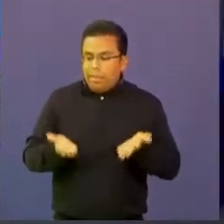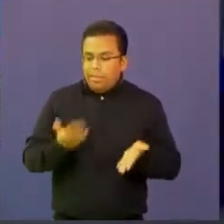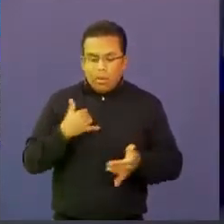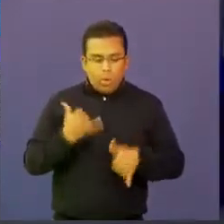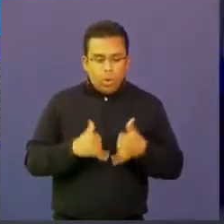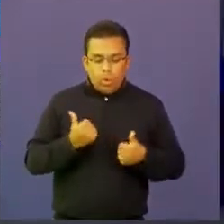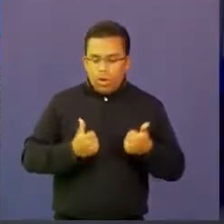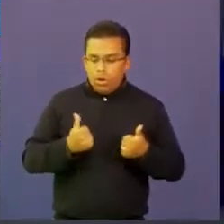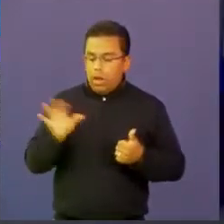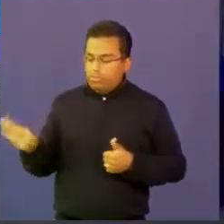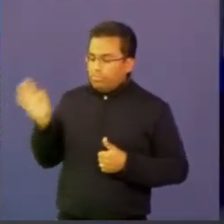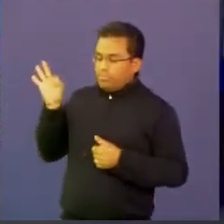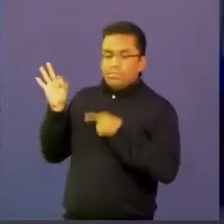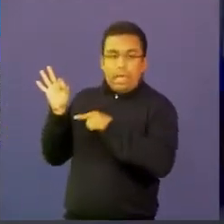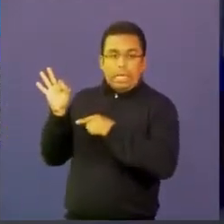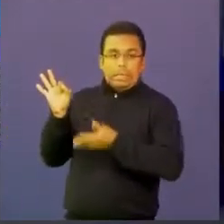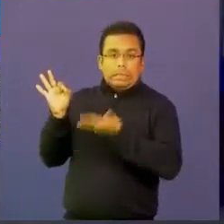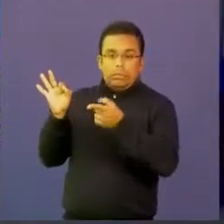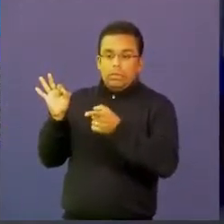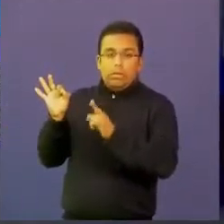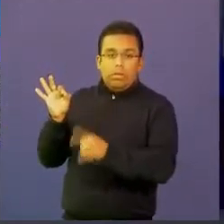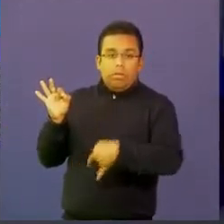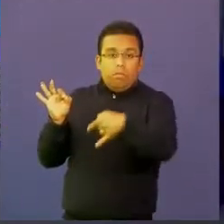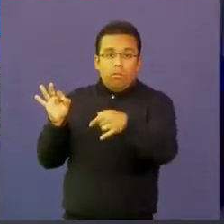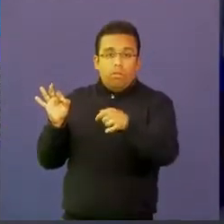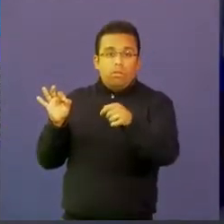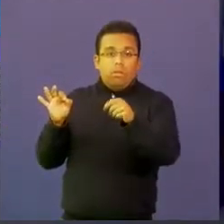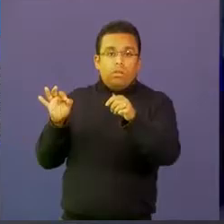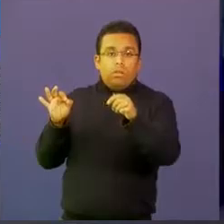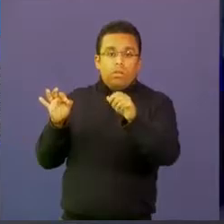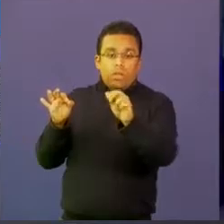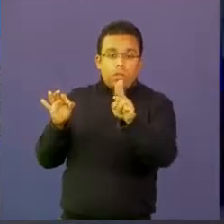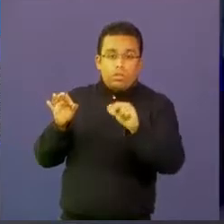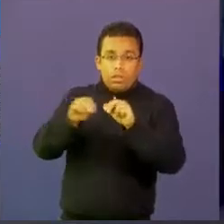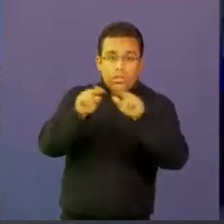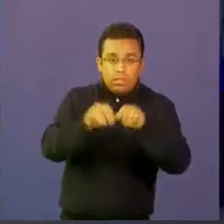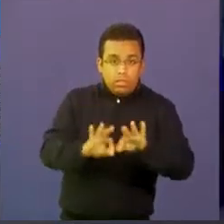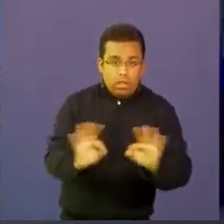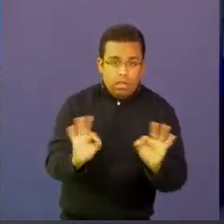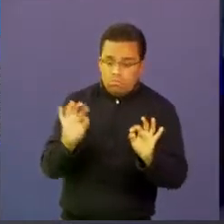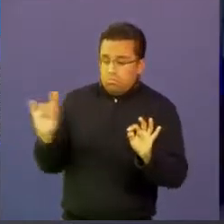una actividad que no pues que la conectividad no va a impedir hacer